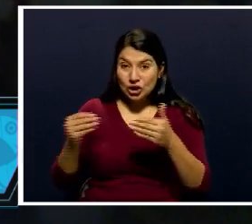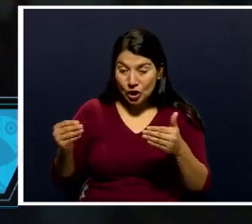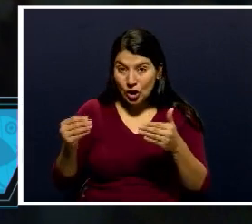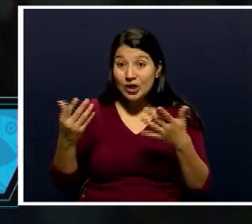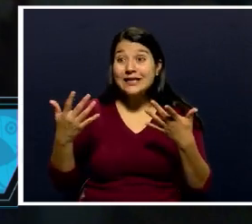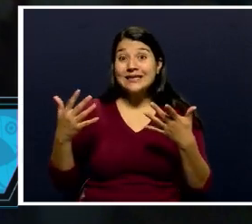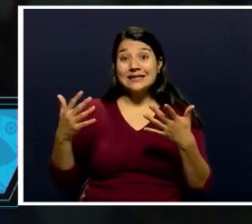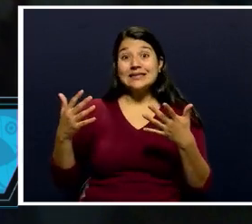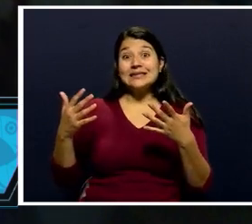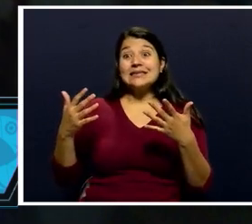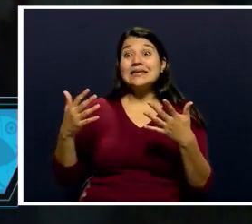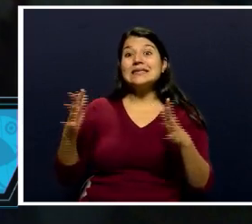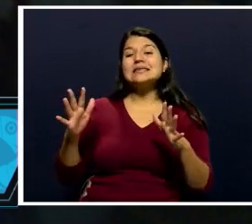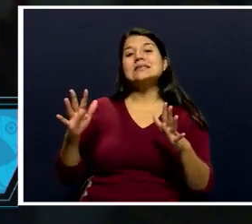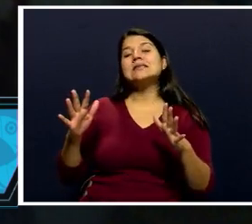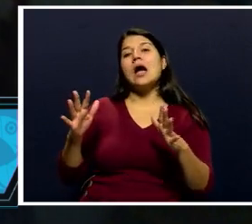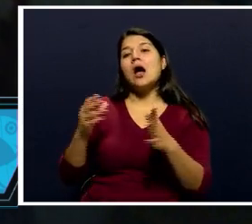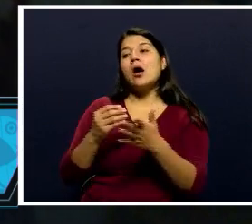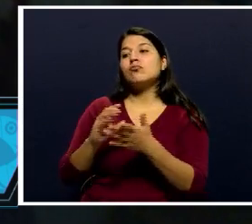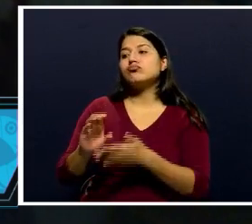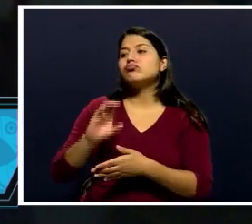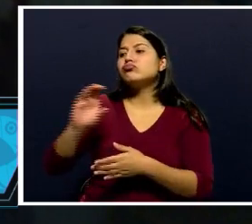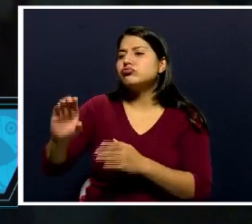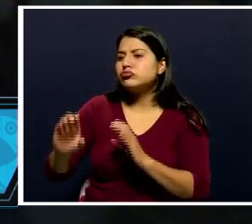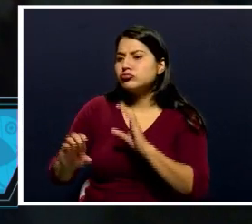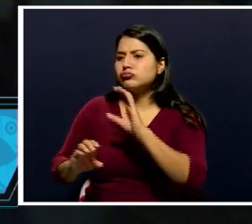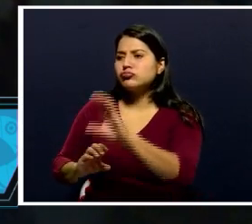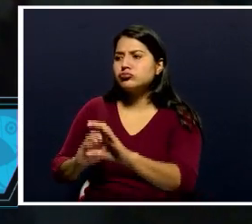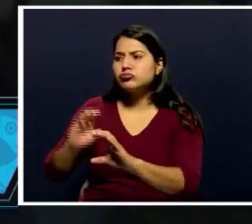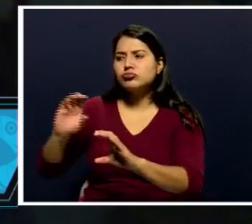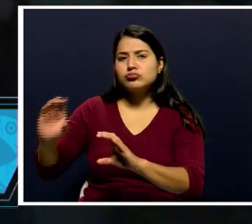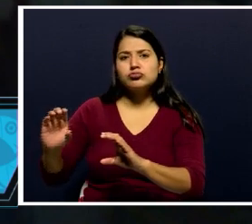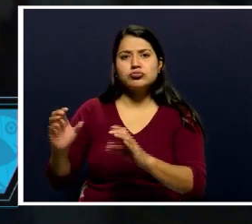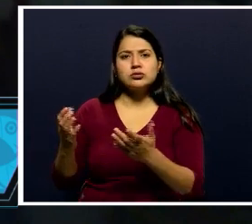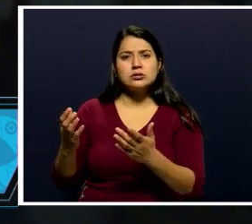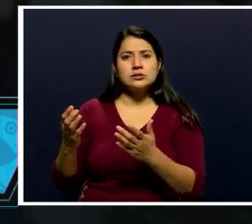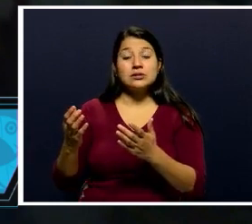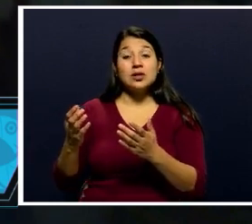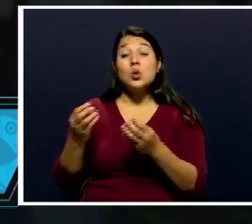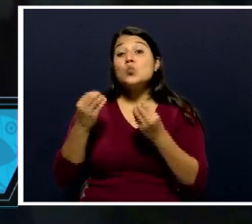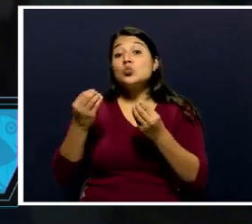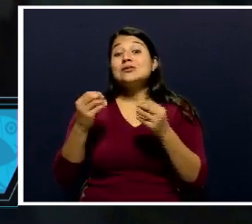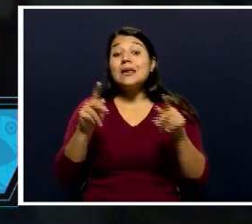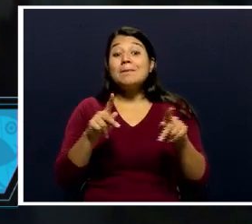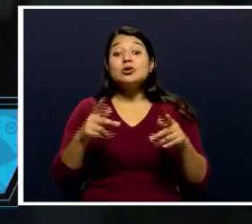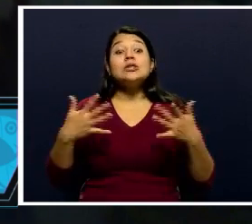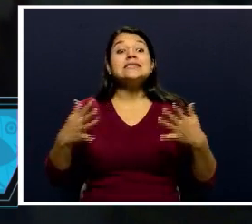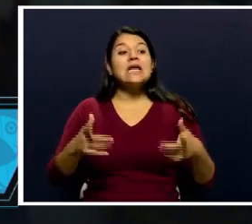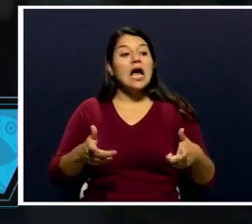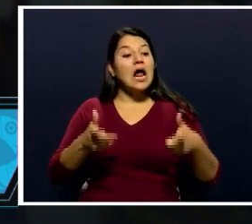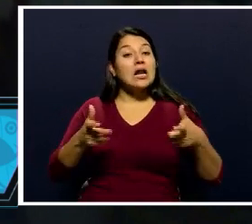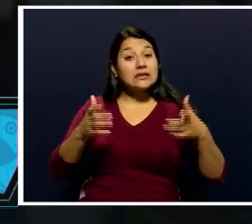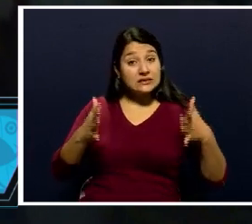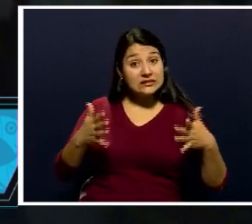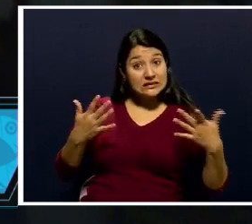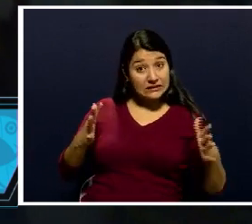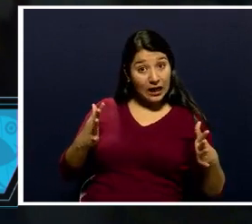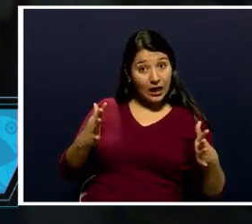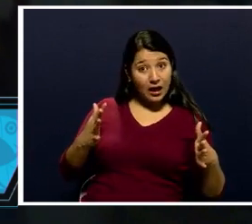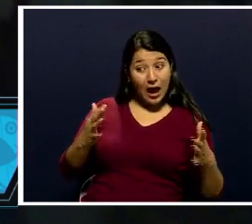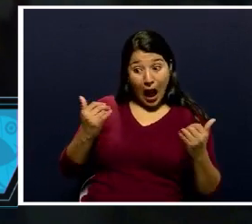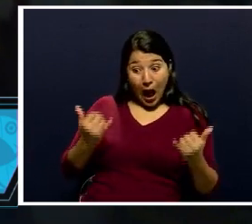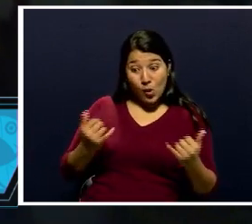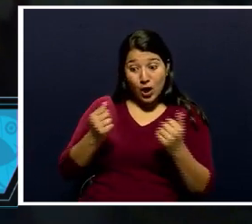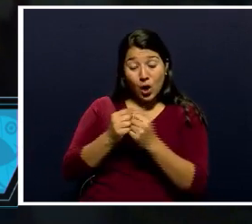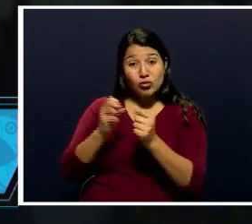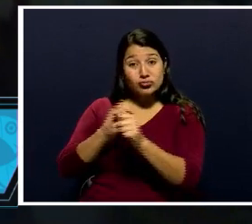ganado en el contexto de la pandemia, algunos de los más billonarios del mundo. Es decir, hay gente que está lucrando con esta pandemia, hay